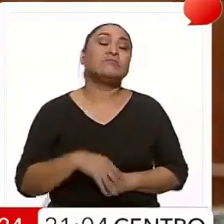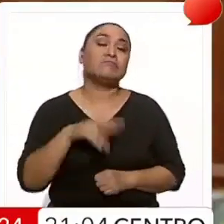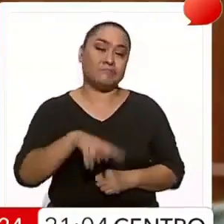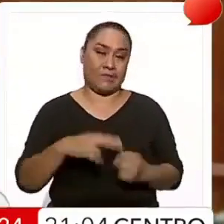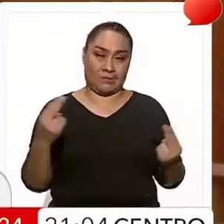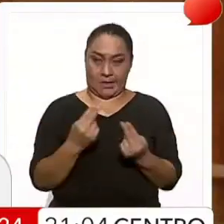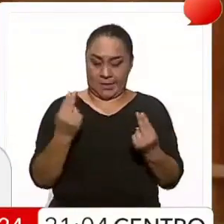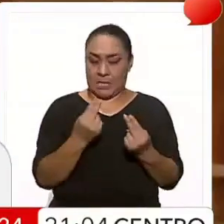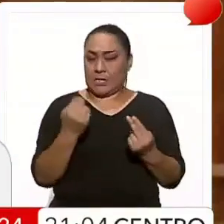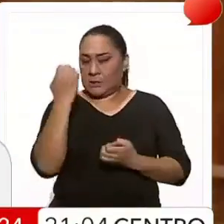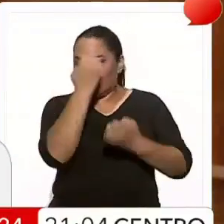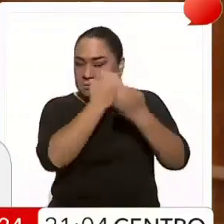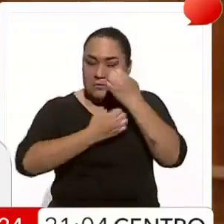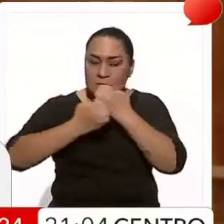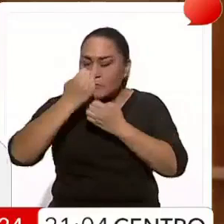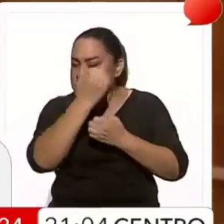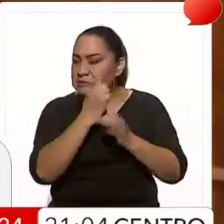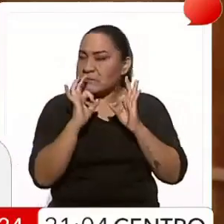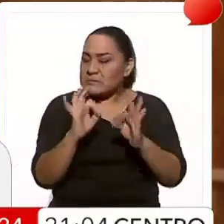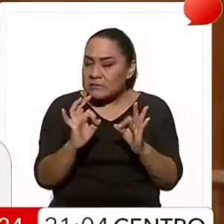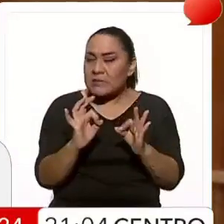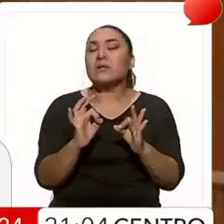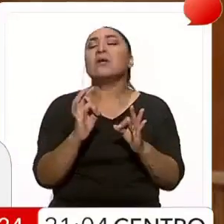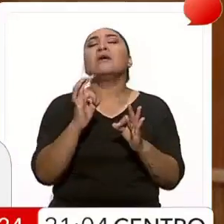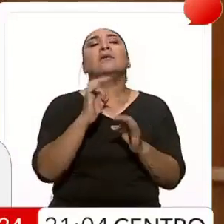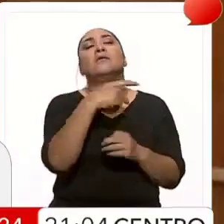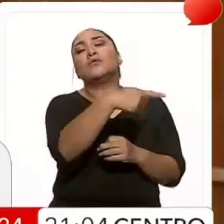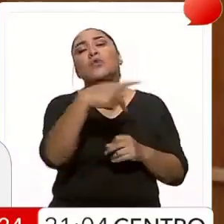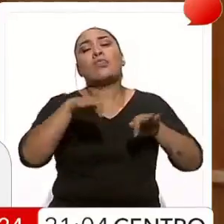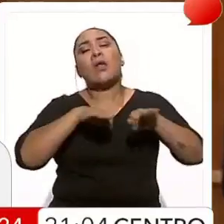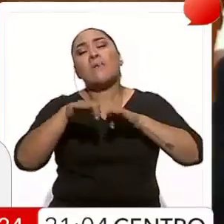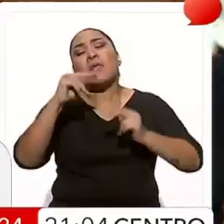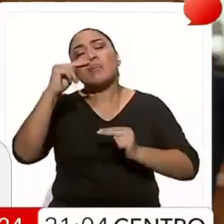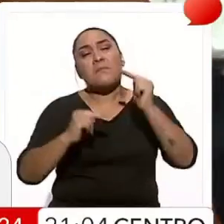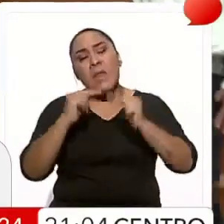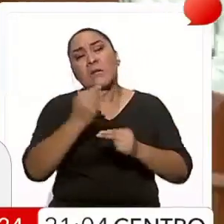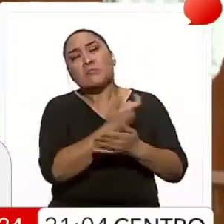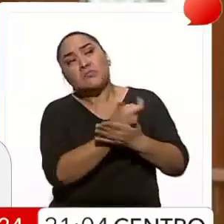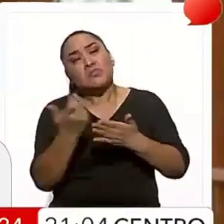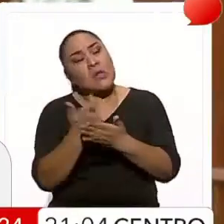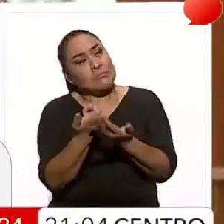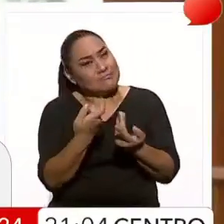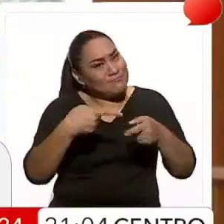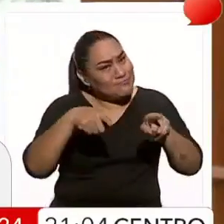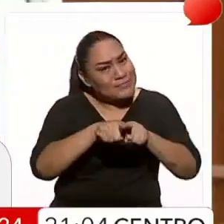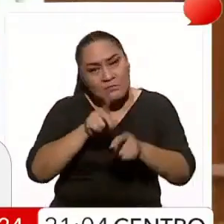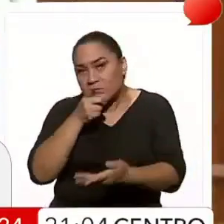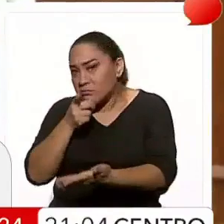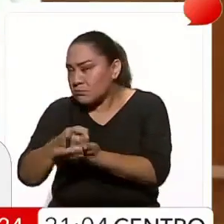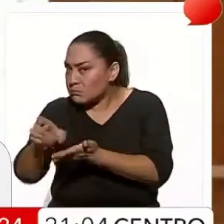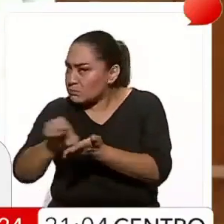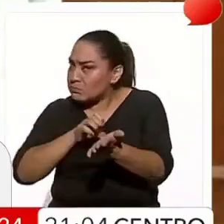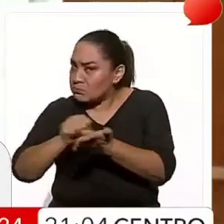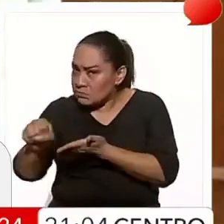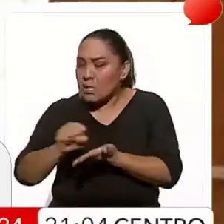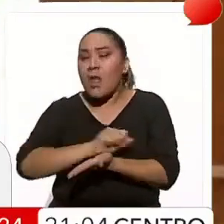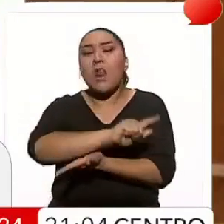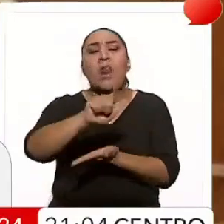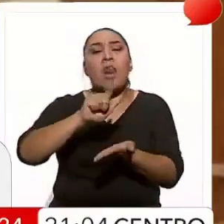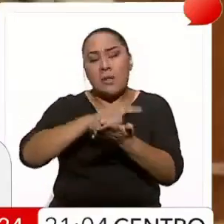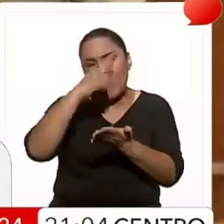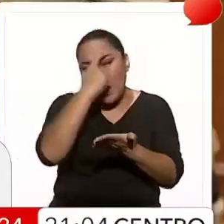revisión puntual del catálogo de puestos y de las remuneraciones para que se ajusten a lo que establece la Constitución y la Ley de Remuneraciones